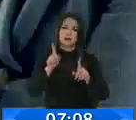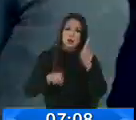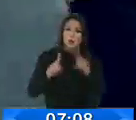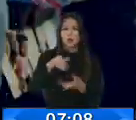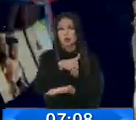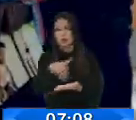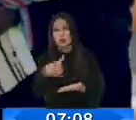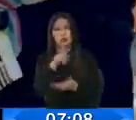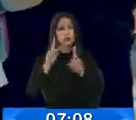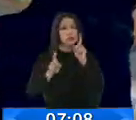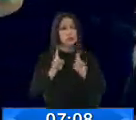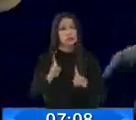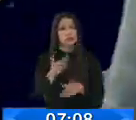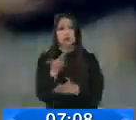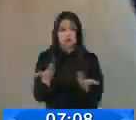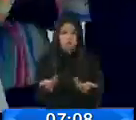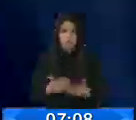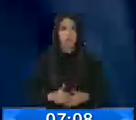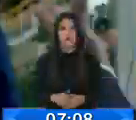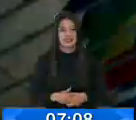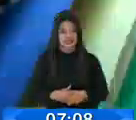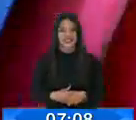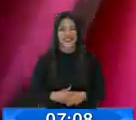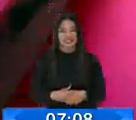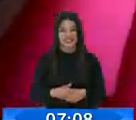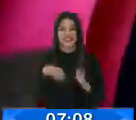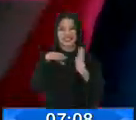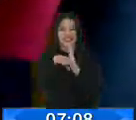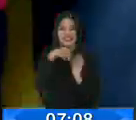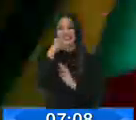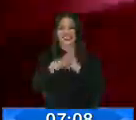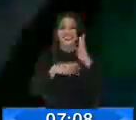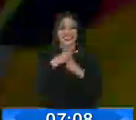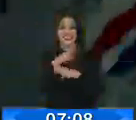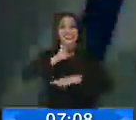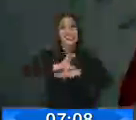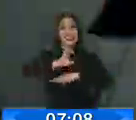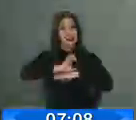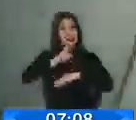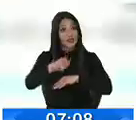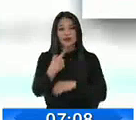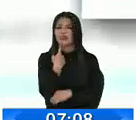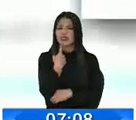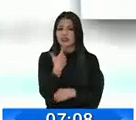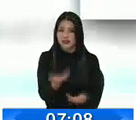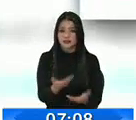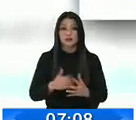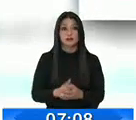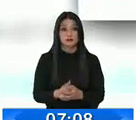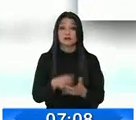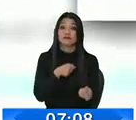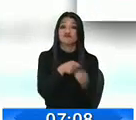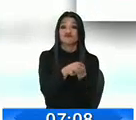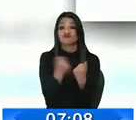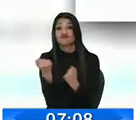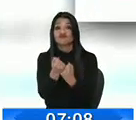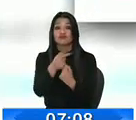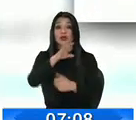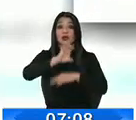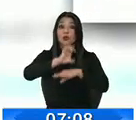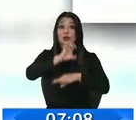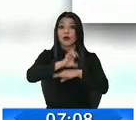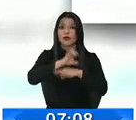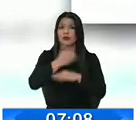respecto al tema, el representante del Banco Mundial en Ecuador, Juan Carlos Álvarez, indicó que el marco de cooperación con Ecuador no